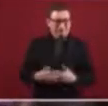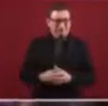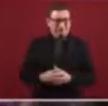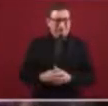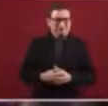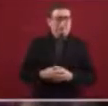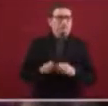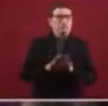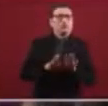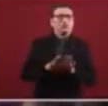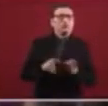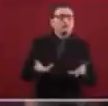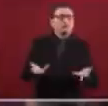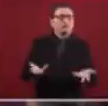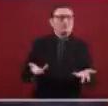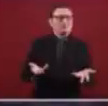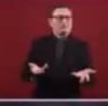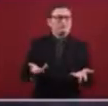como que